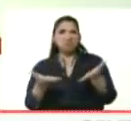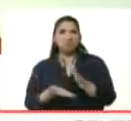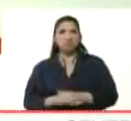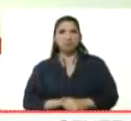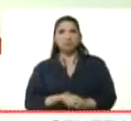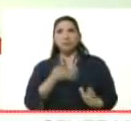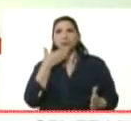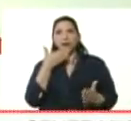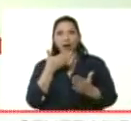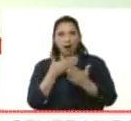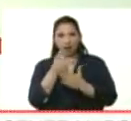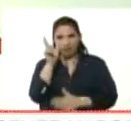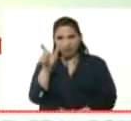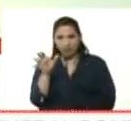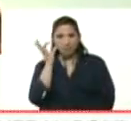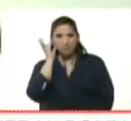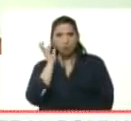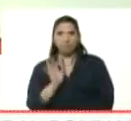Gracias, Geraldine. Gracias a